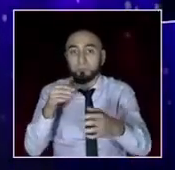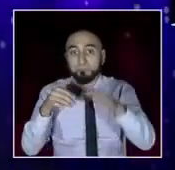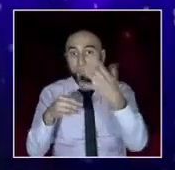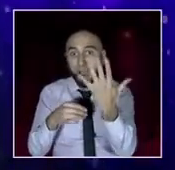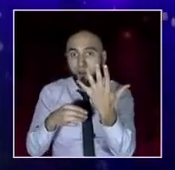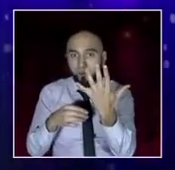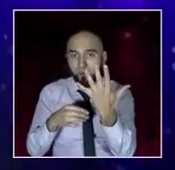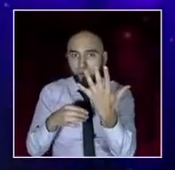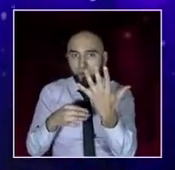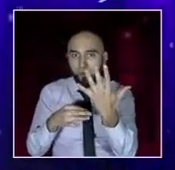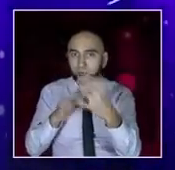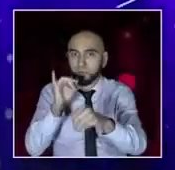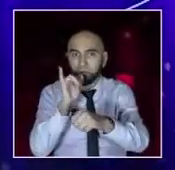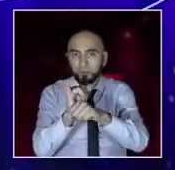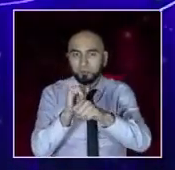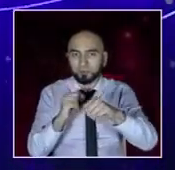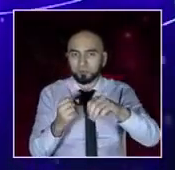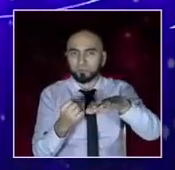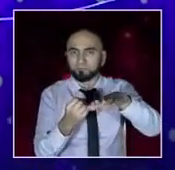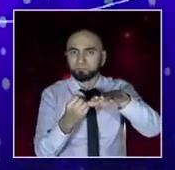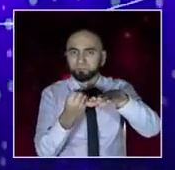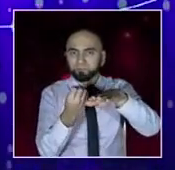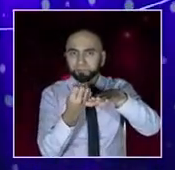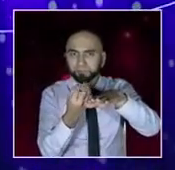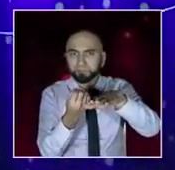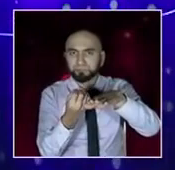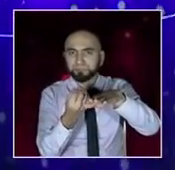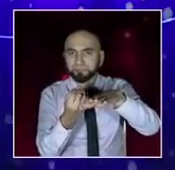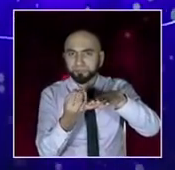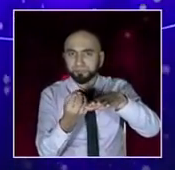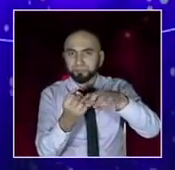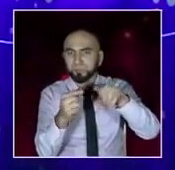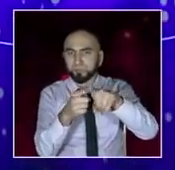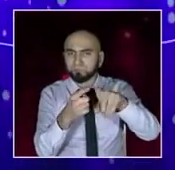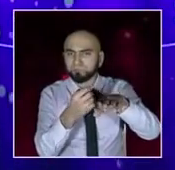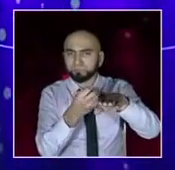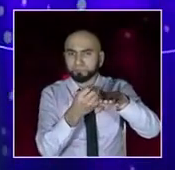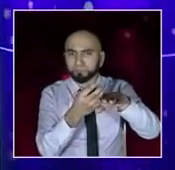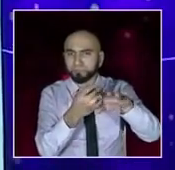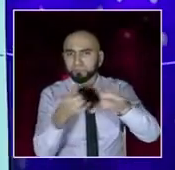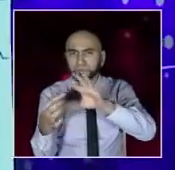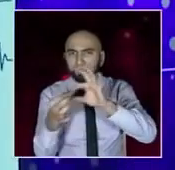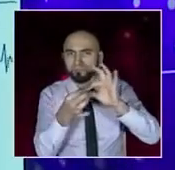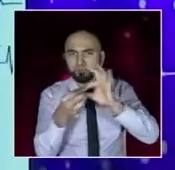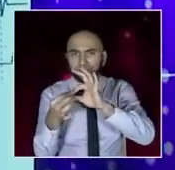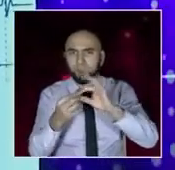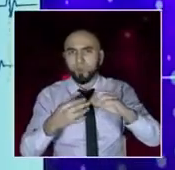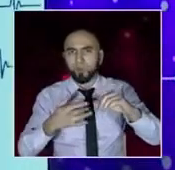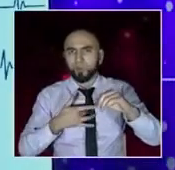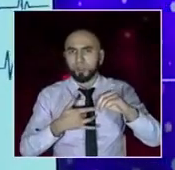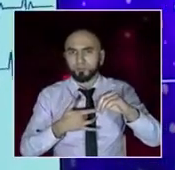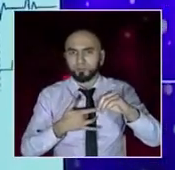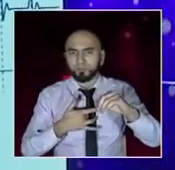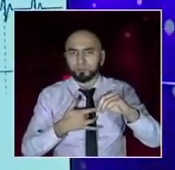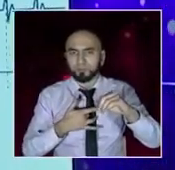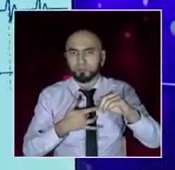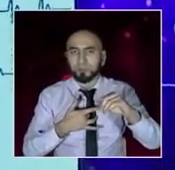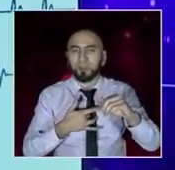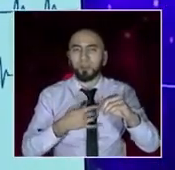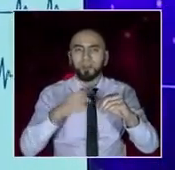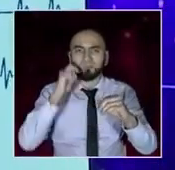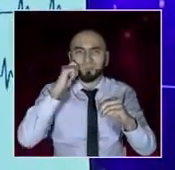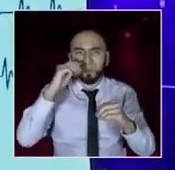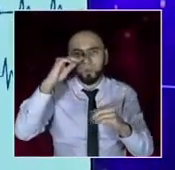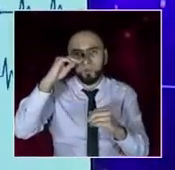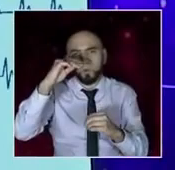virtual está parpadeando en correspondencia con el corazón, esto es un estudio que muestra que las experiencias de lo que es el